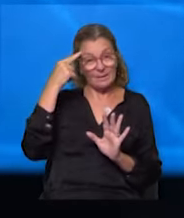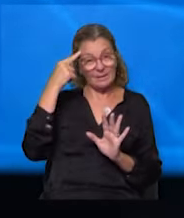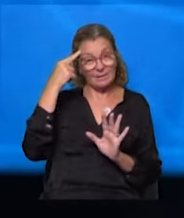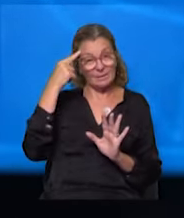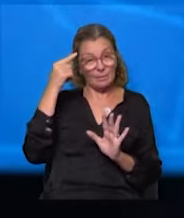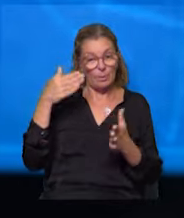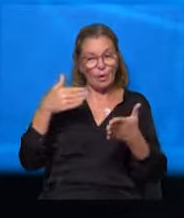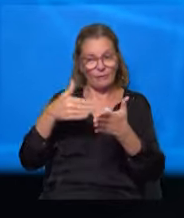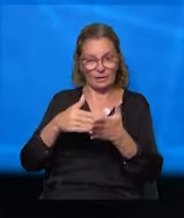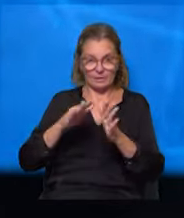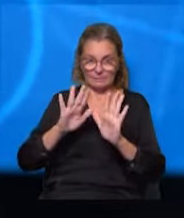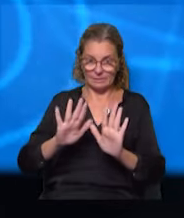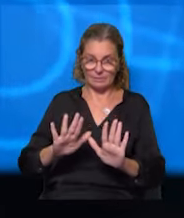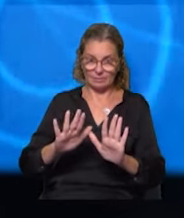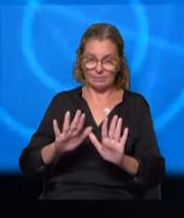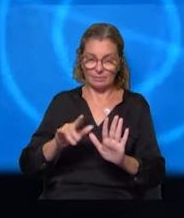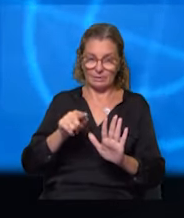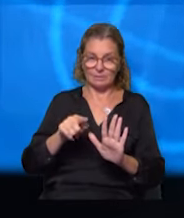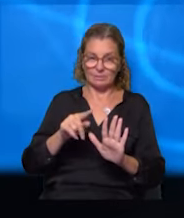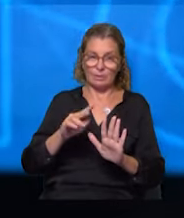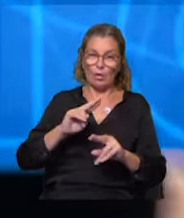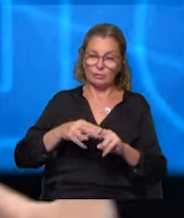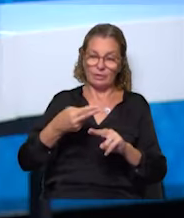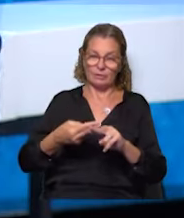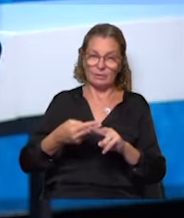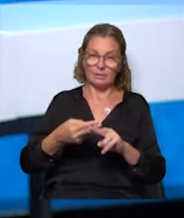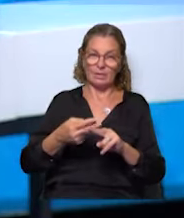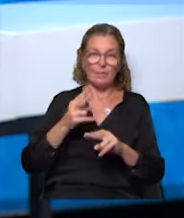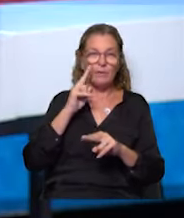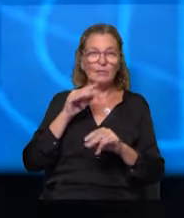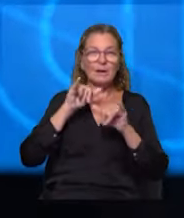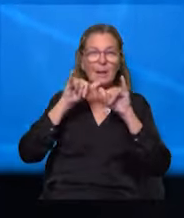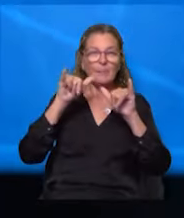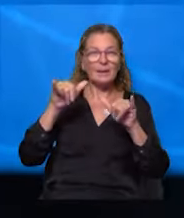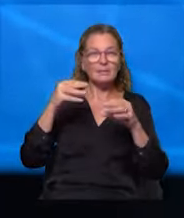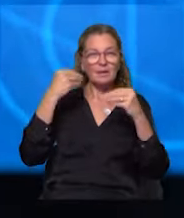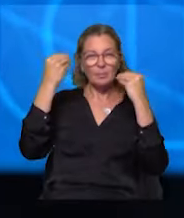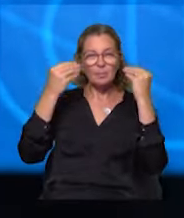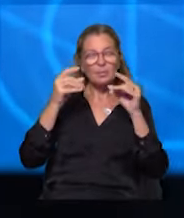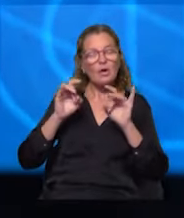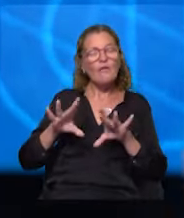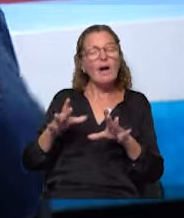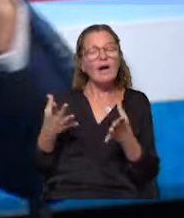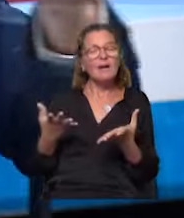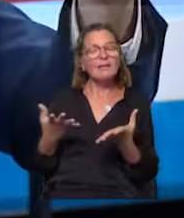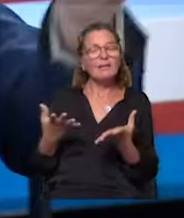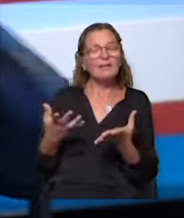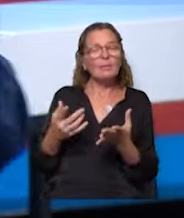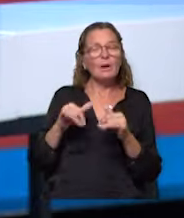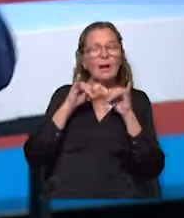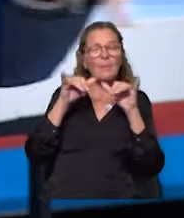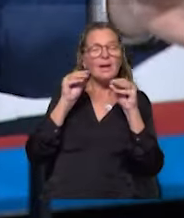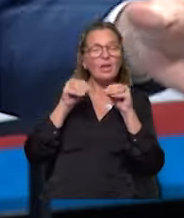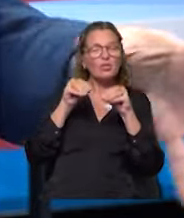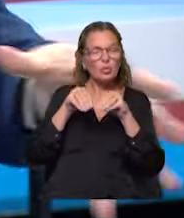que detenga que esas conducta se repitan Cómo estás viendo el nivel de la campaña te preocupa de de que se transforme en una campaña